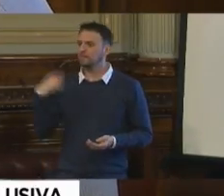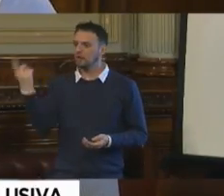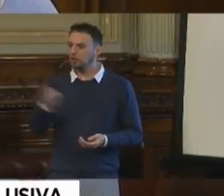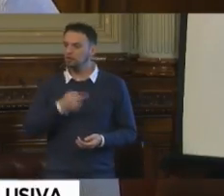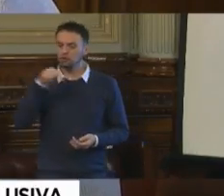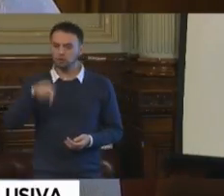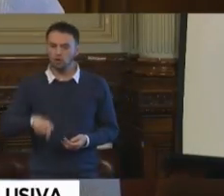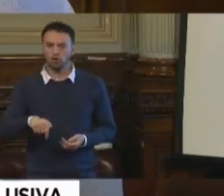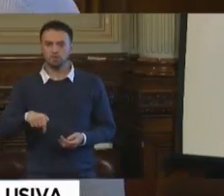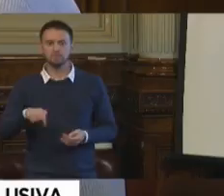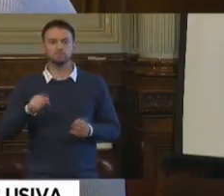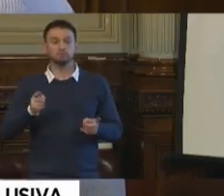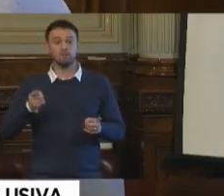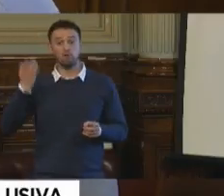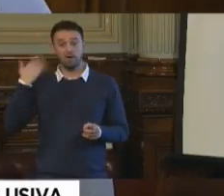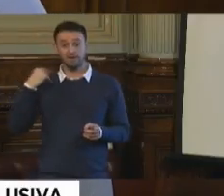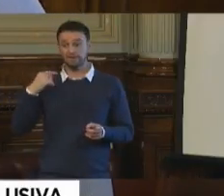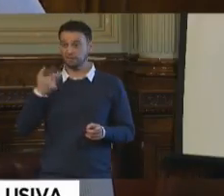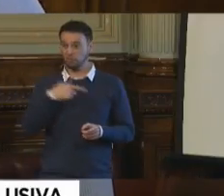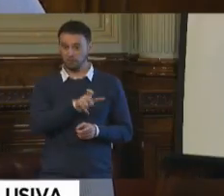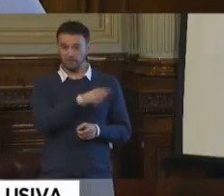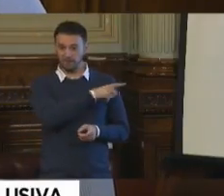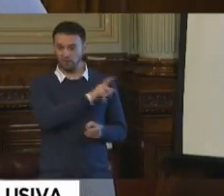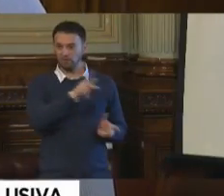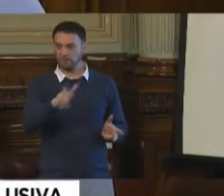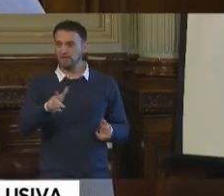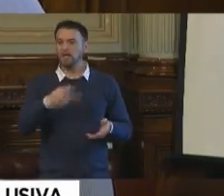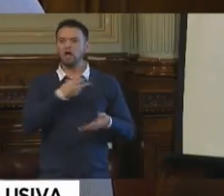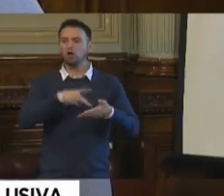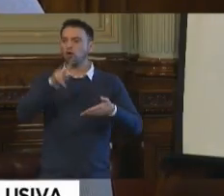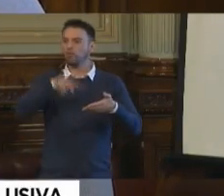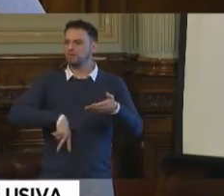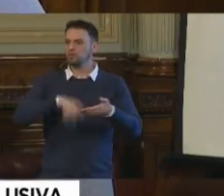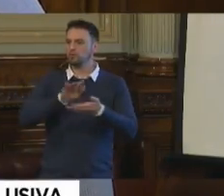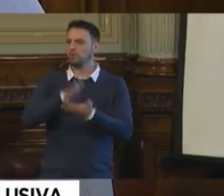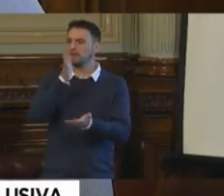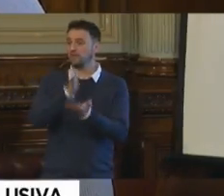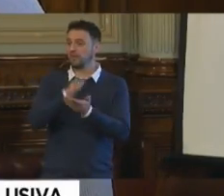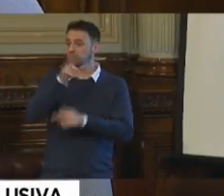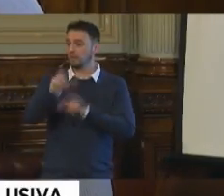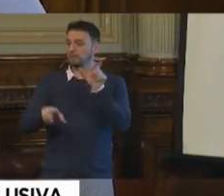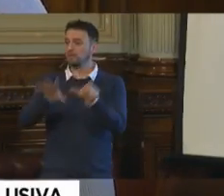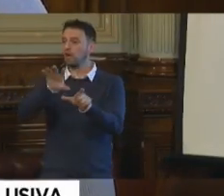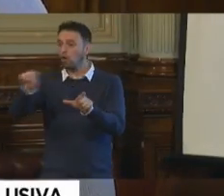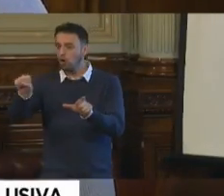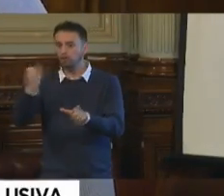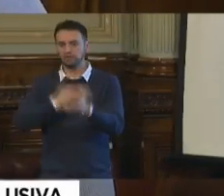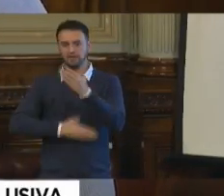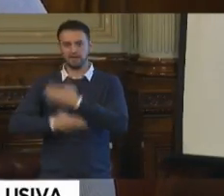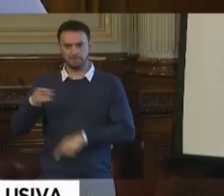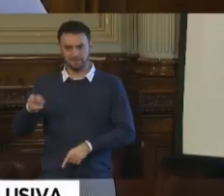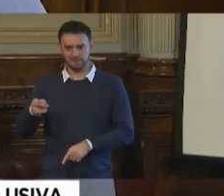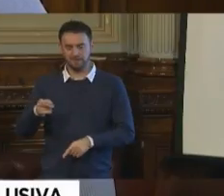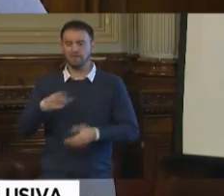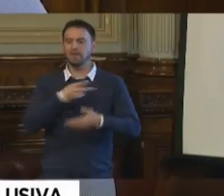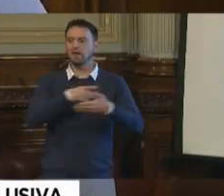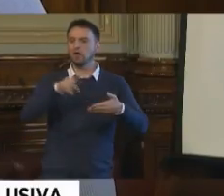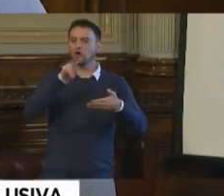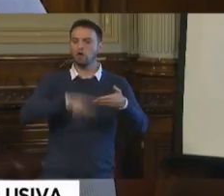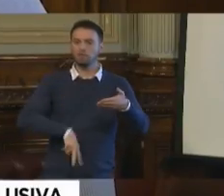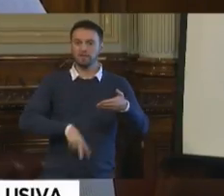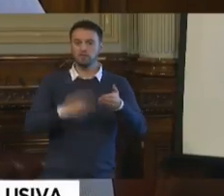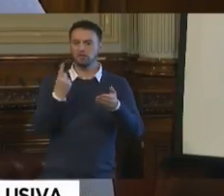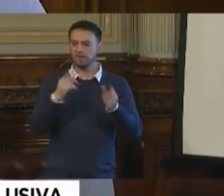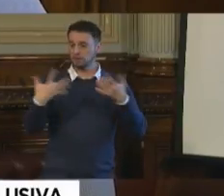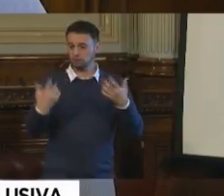nosotros hoy en día como nombraba el vídeo tenemos la convención sobre los derechos de las personas con discapacidad la